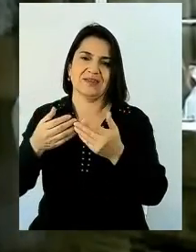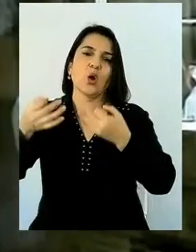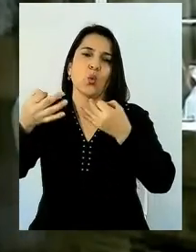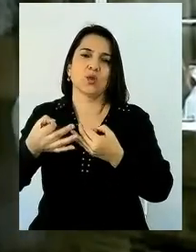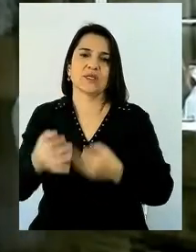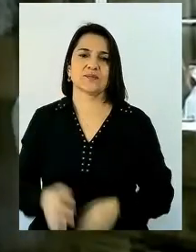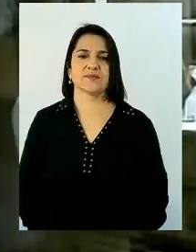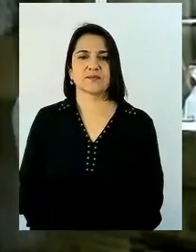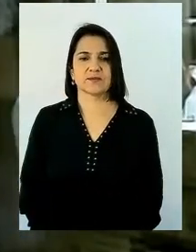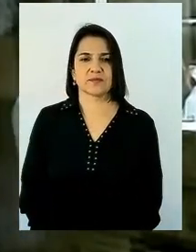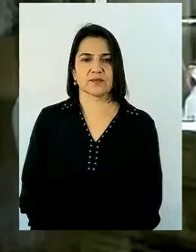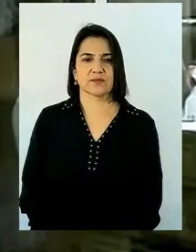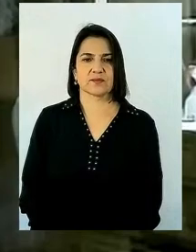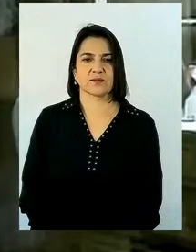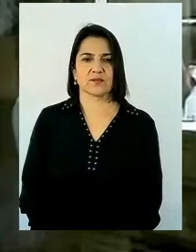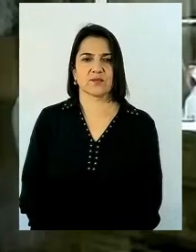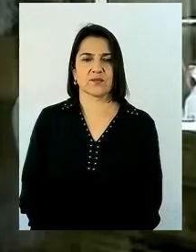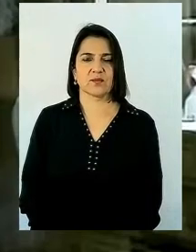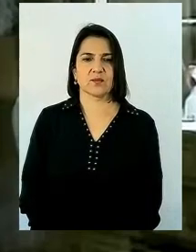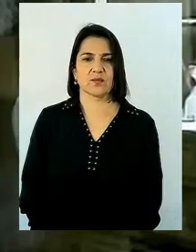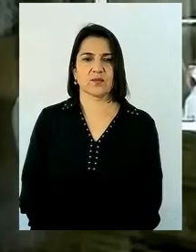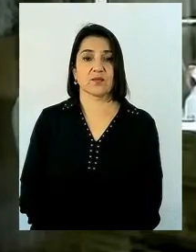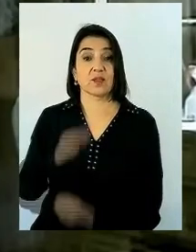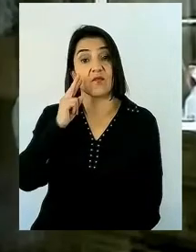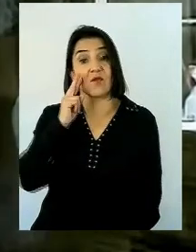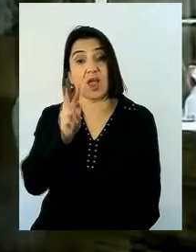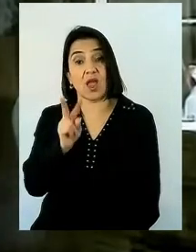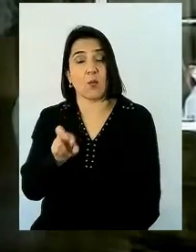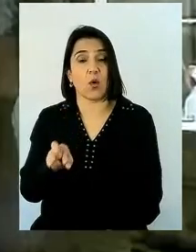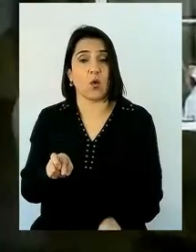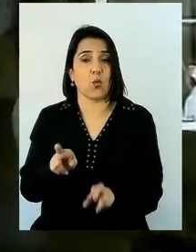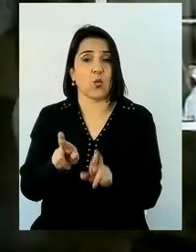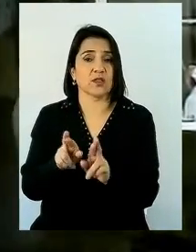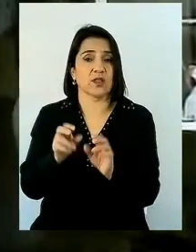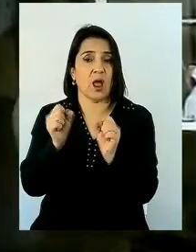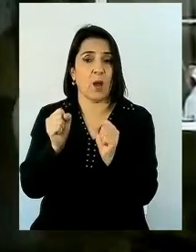Veámoslos como una oportunidad de poder accionarnos